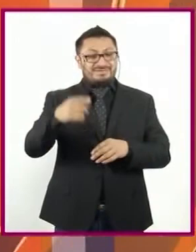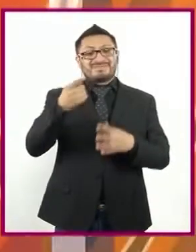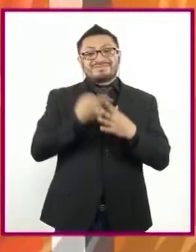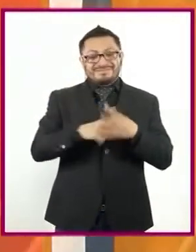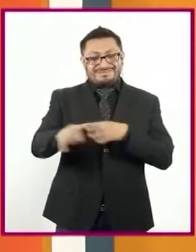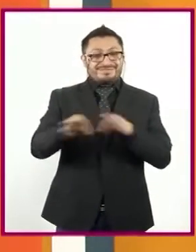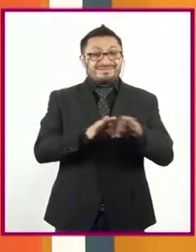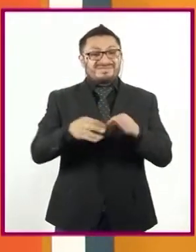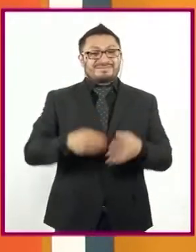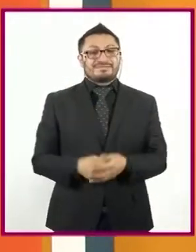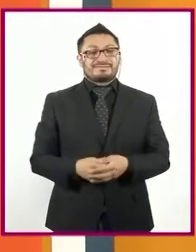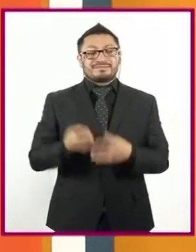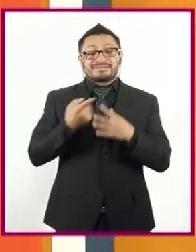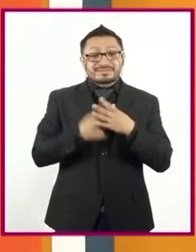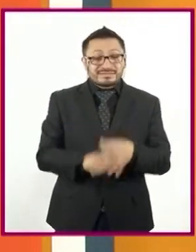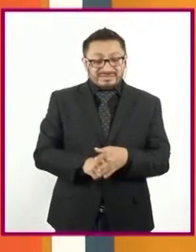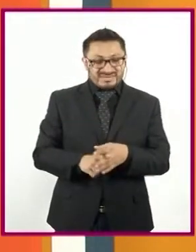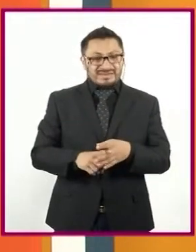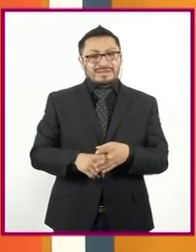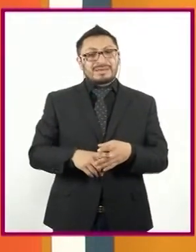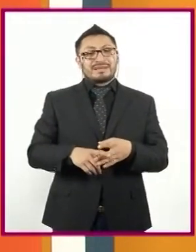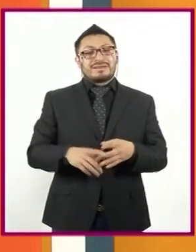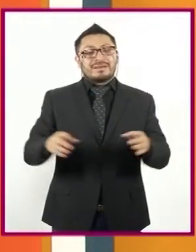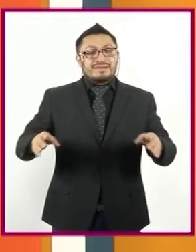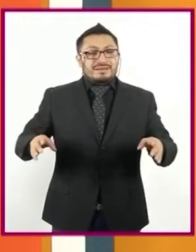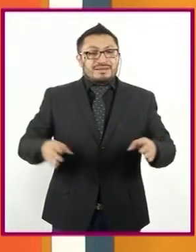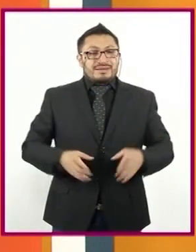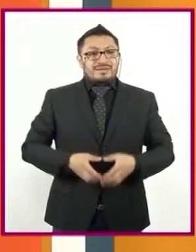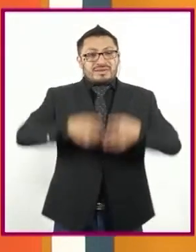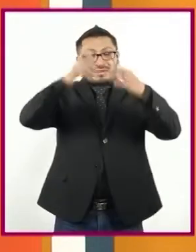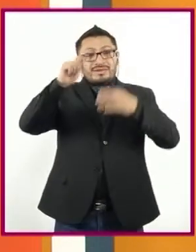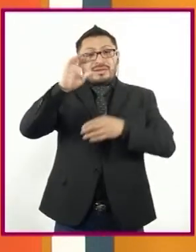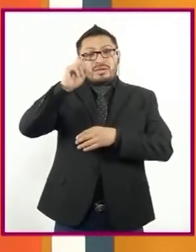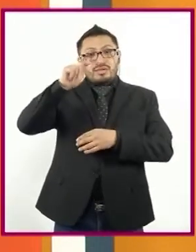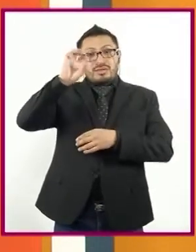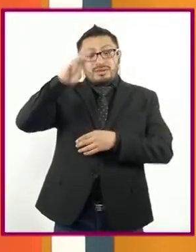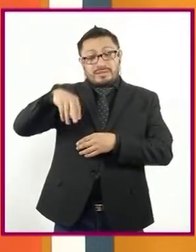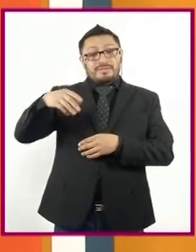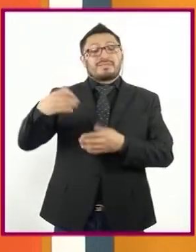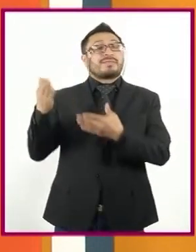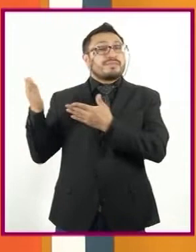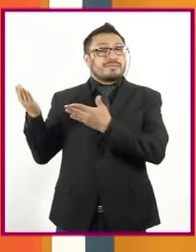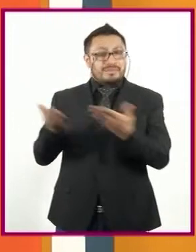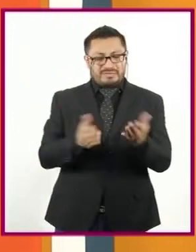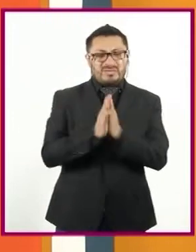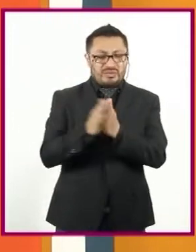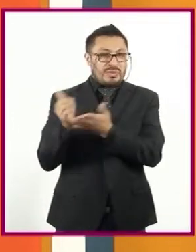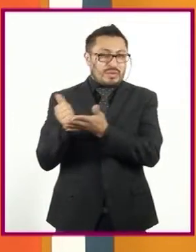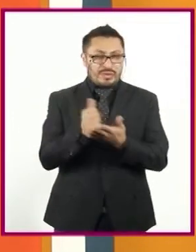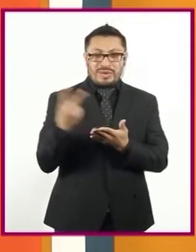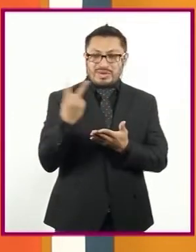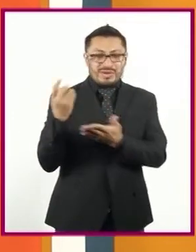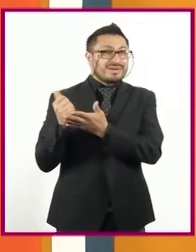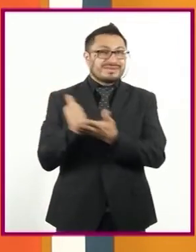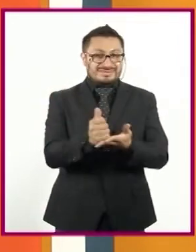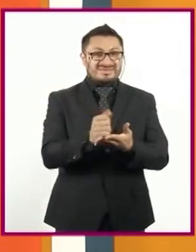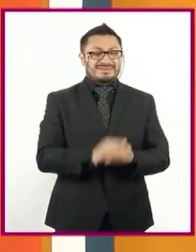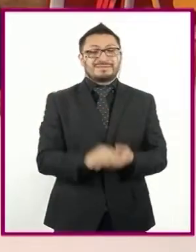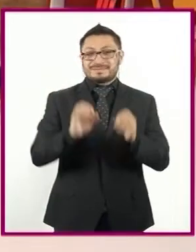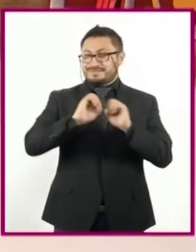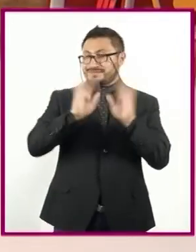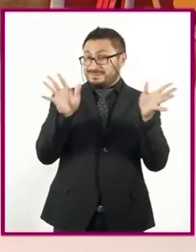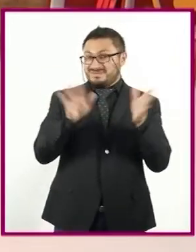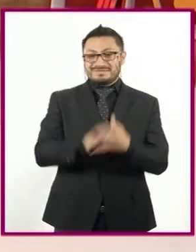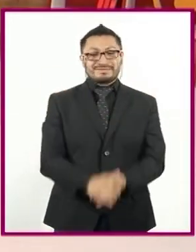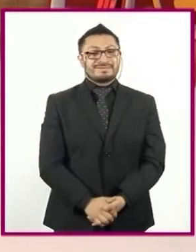trabajar. Iniciemos con la estructura del tótem. Guerrero, Jaime, por favor, ayúdenme a hacer esta estructura. Claro.